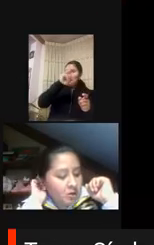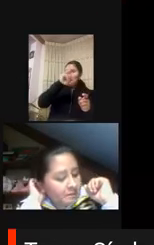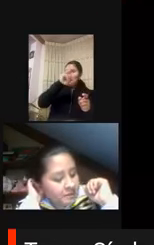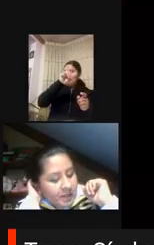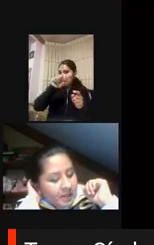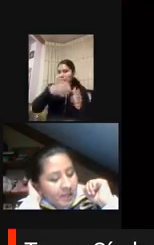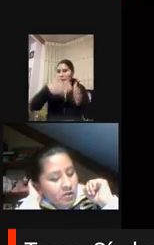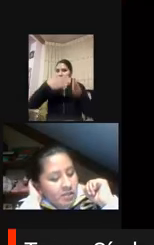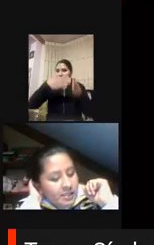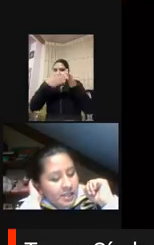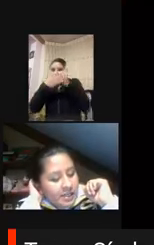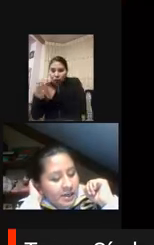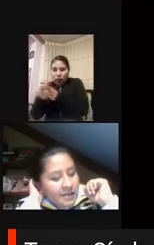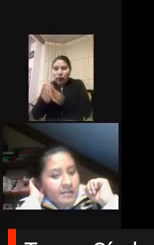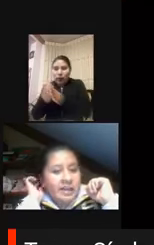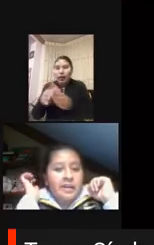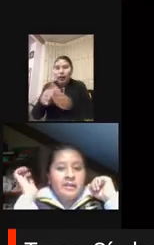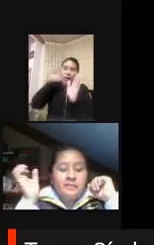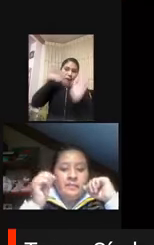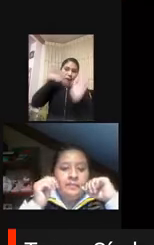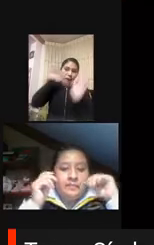palabra, ¿no? Entonces, de ahí